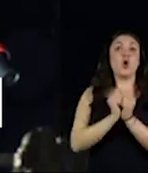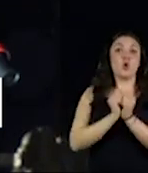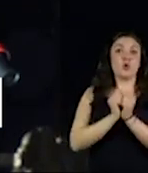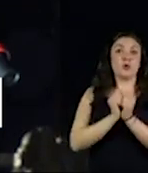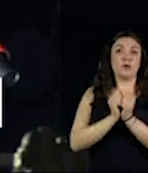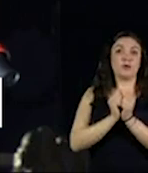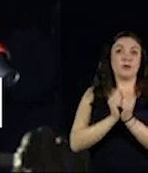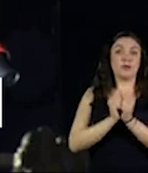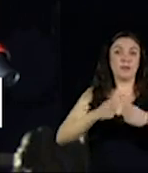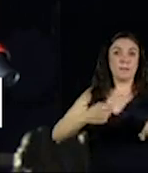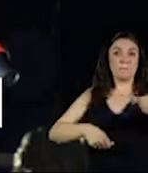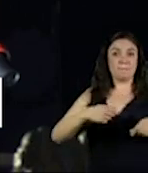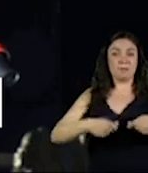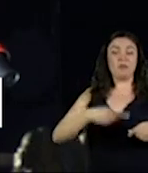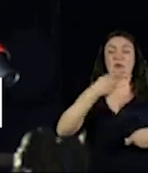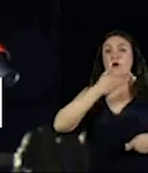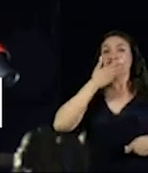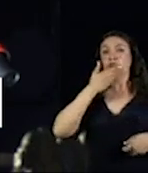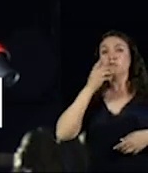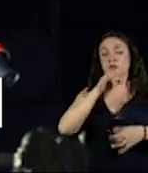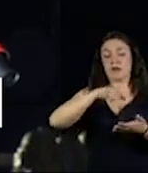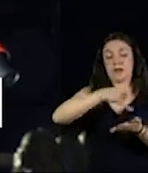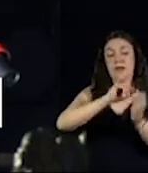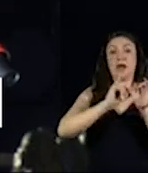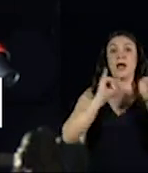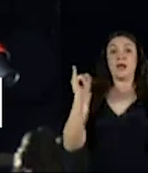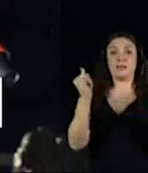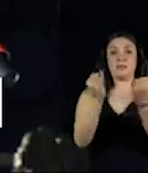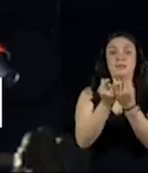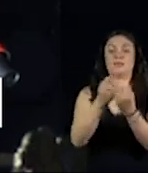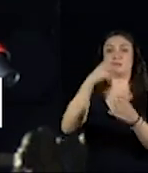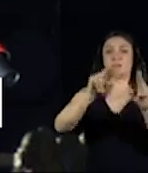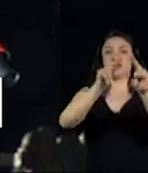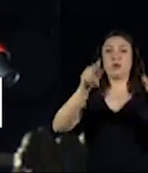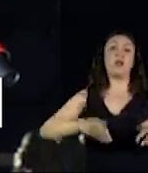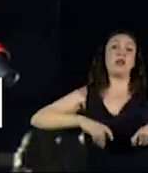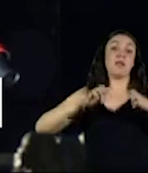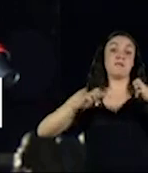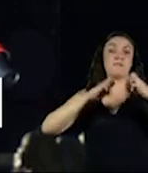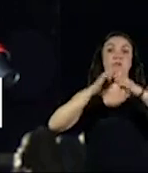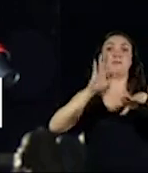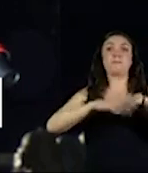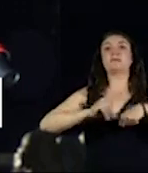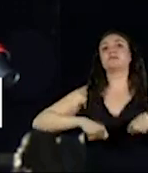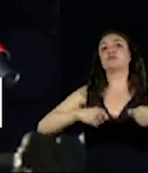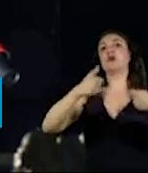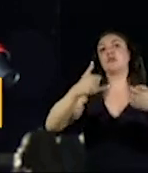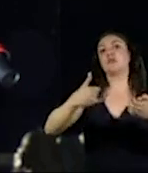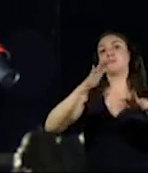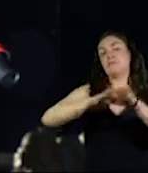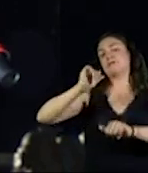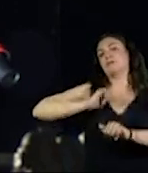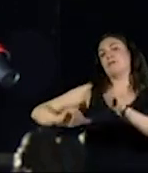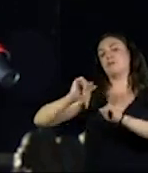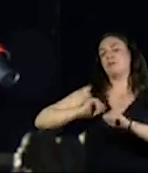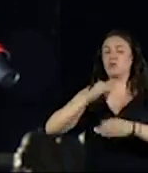solemne en el jardín de San Marcos el evento más tradicional y más antiguo que tiene nuestra